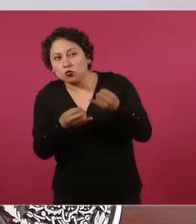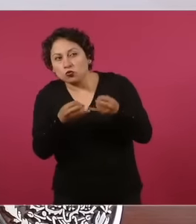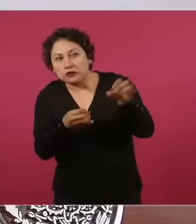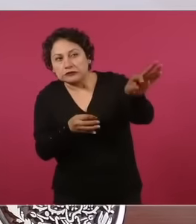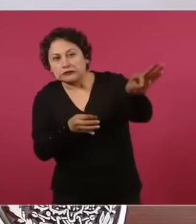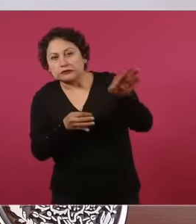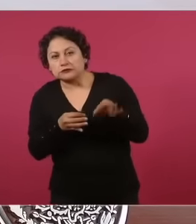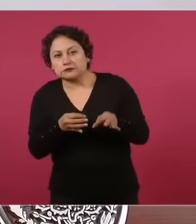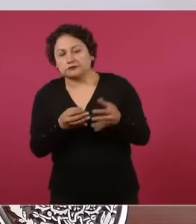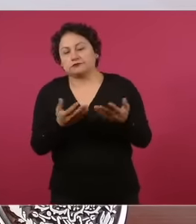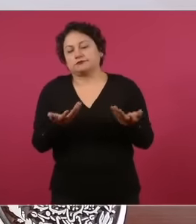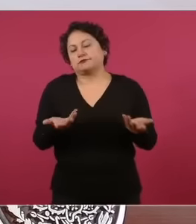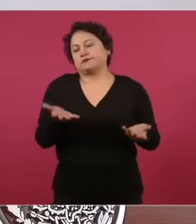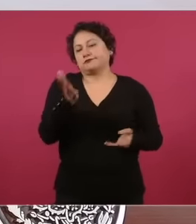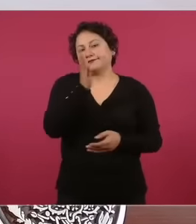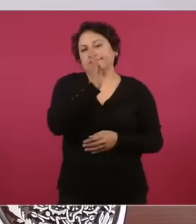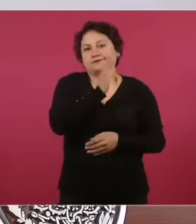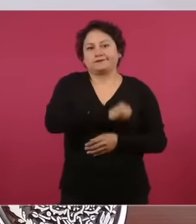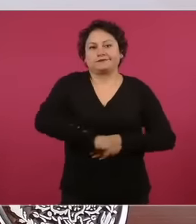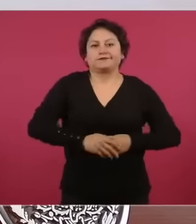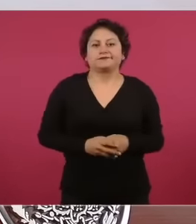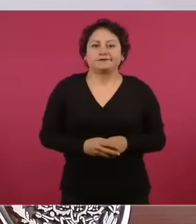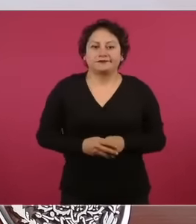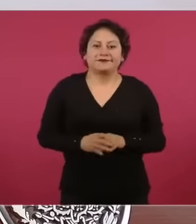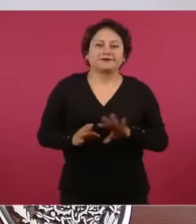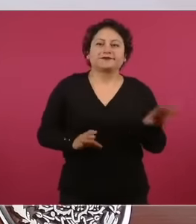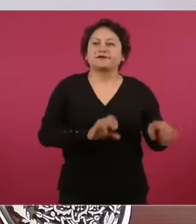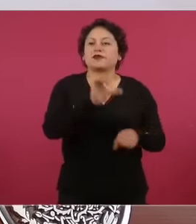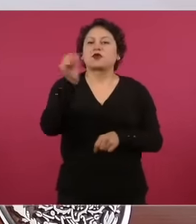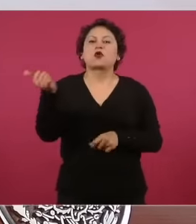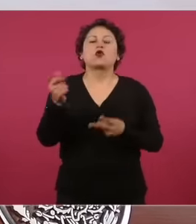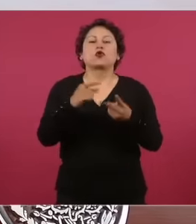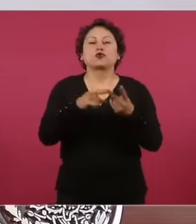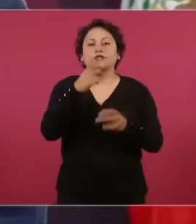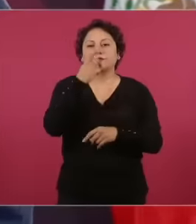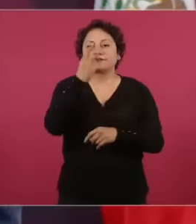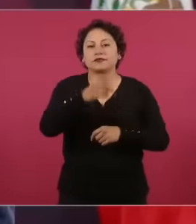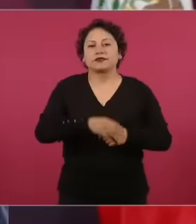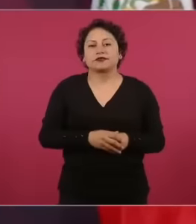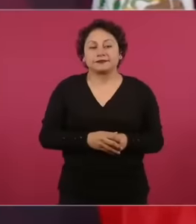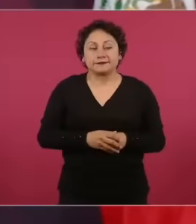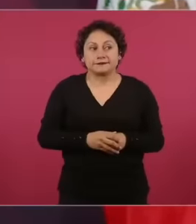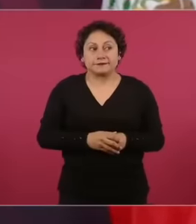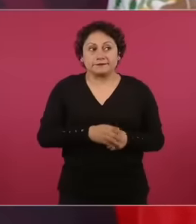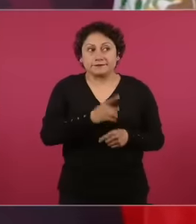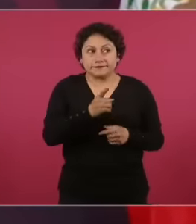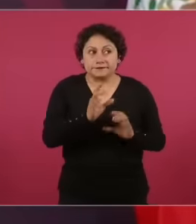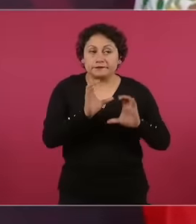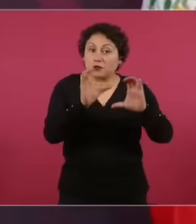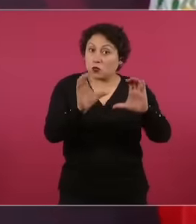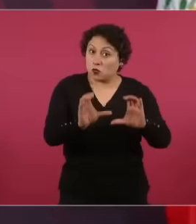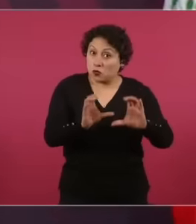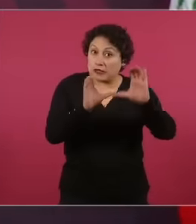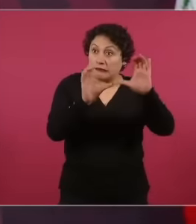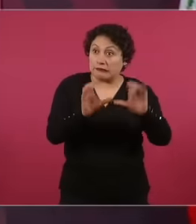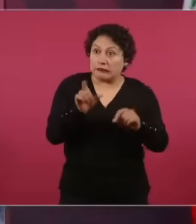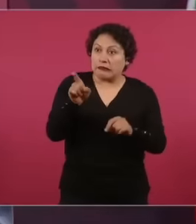Y el otro que dice, van a llegar delincuentes. Ay, hermanito, mi primo